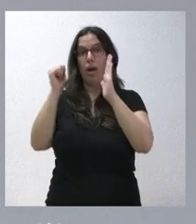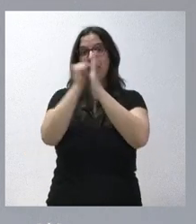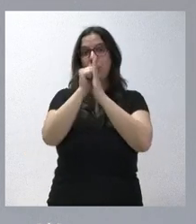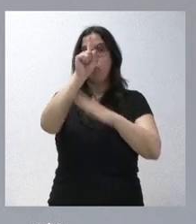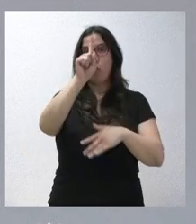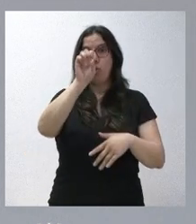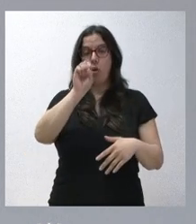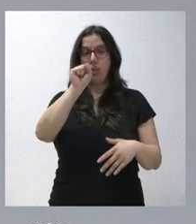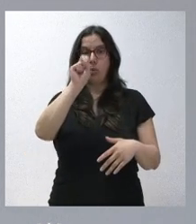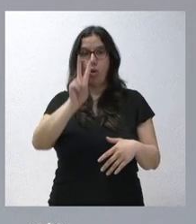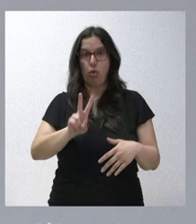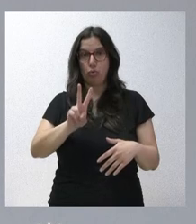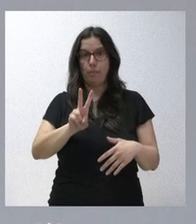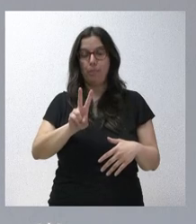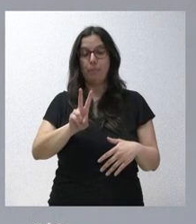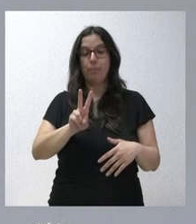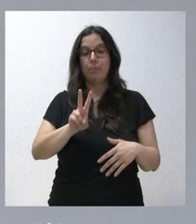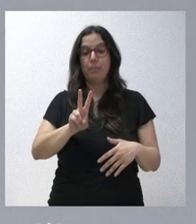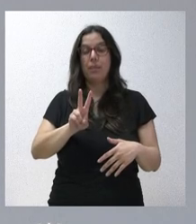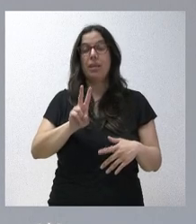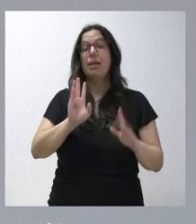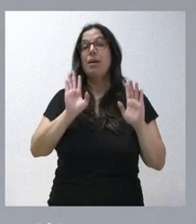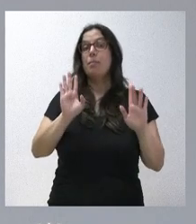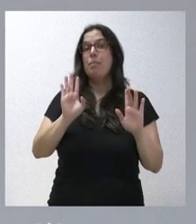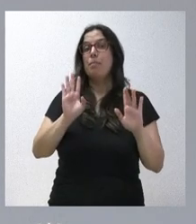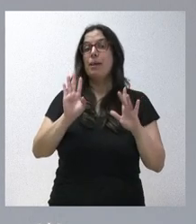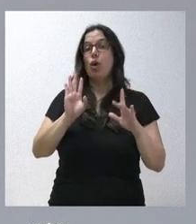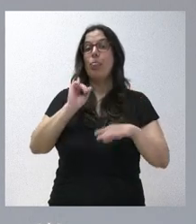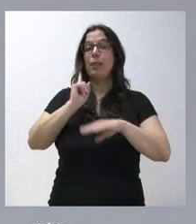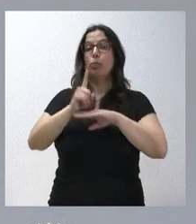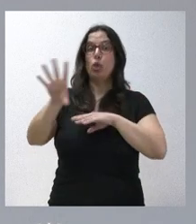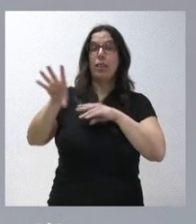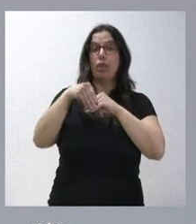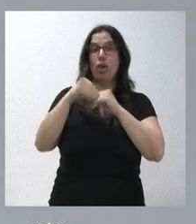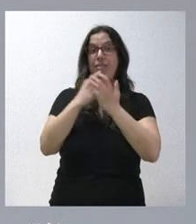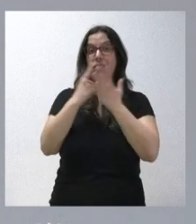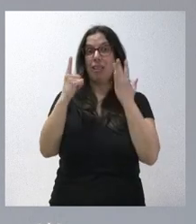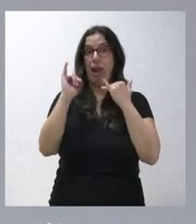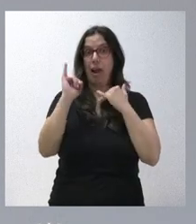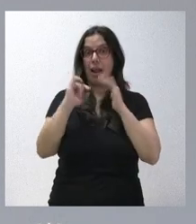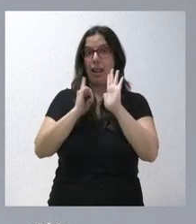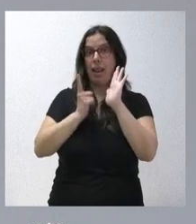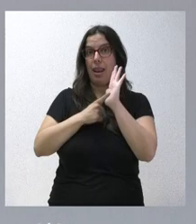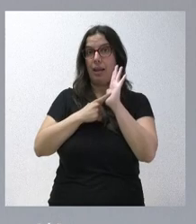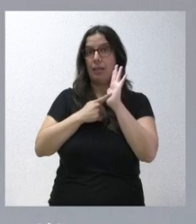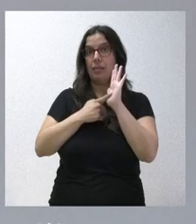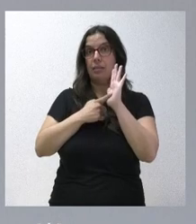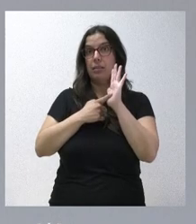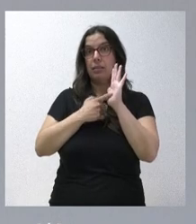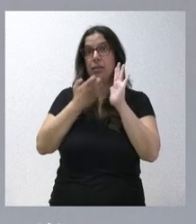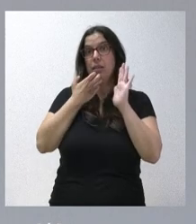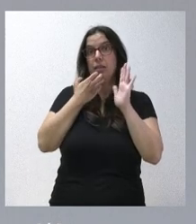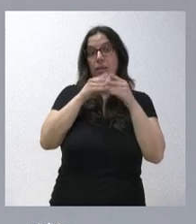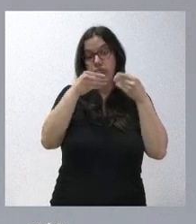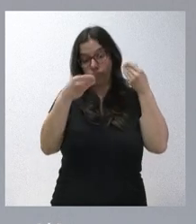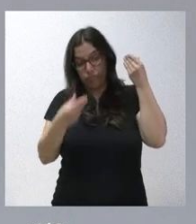2 sin embargo hay una disposición adicional la 16 que si alguien es capaz de leerse toda la ley